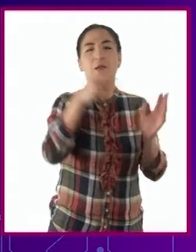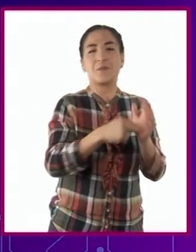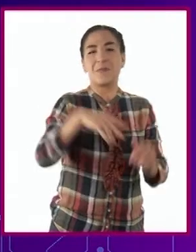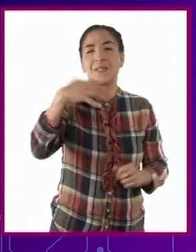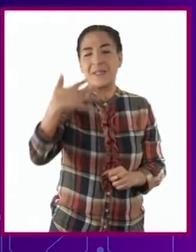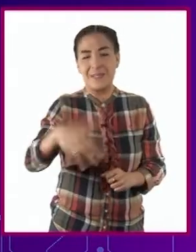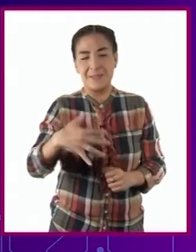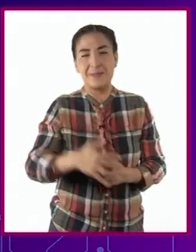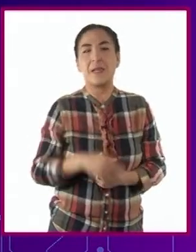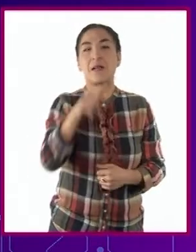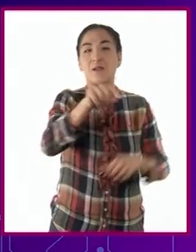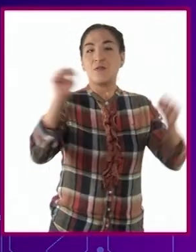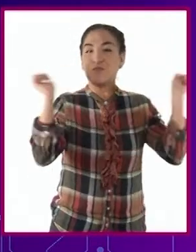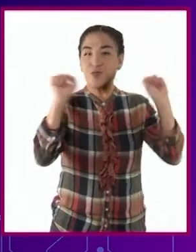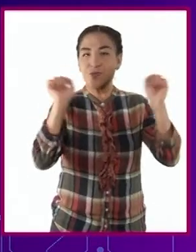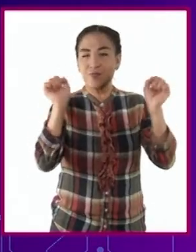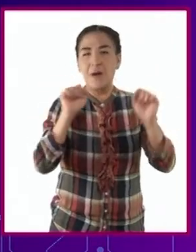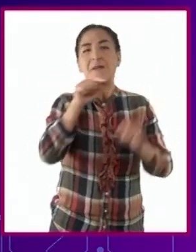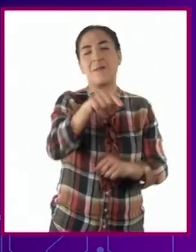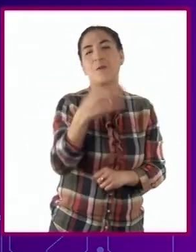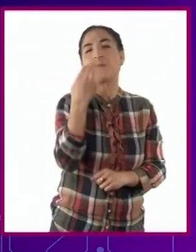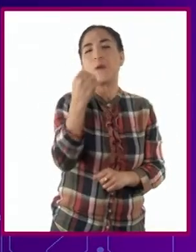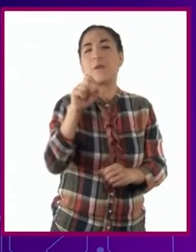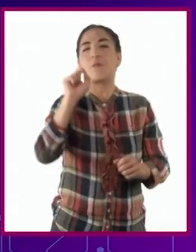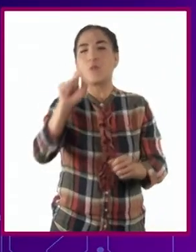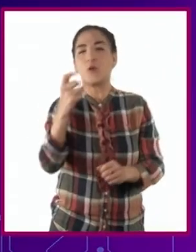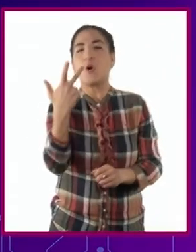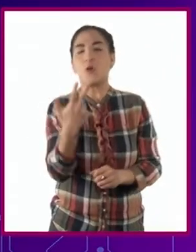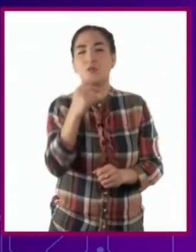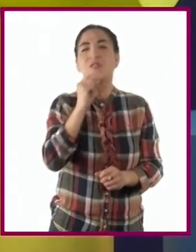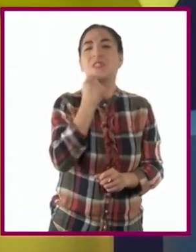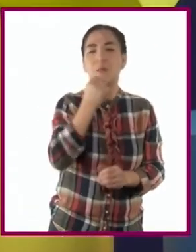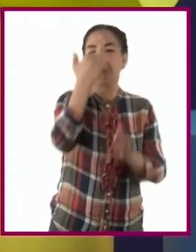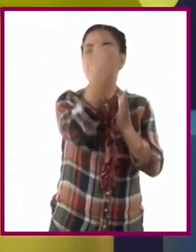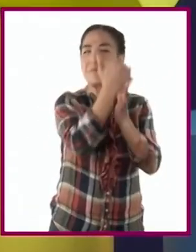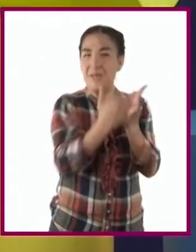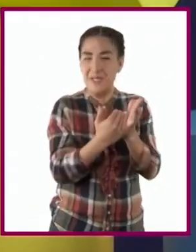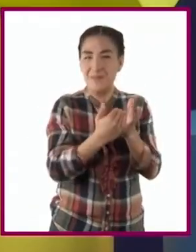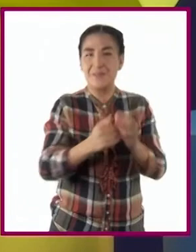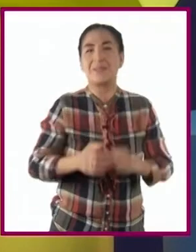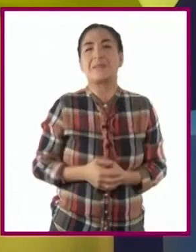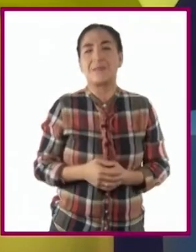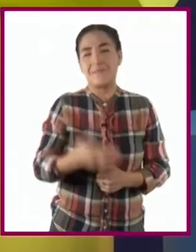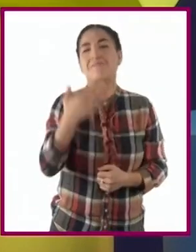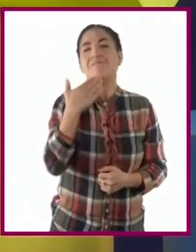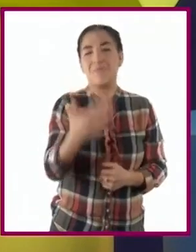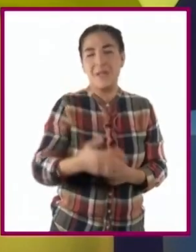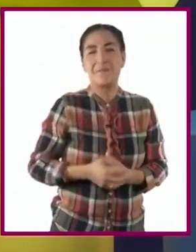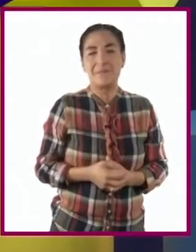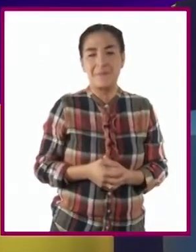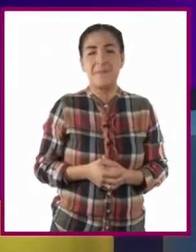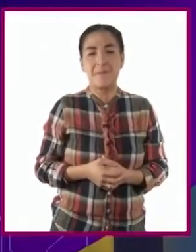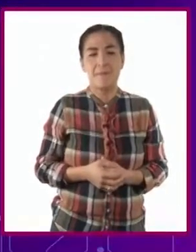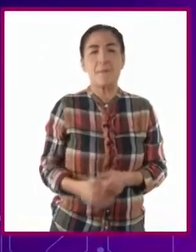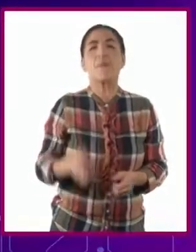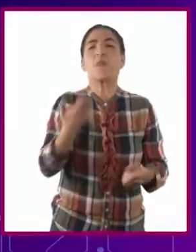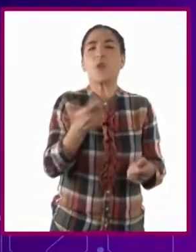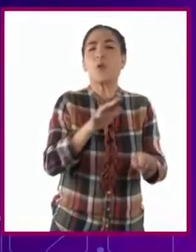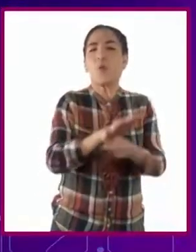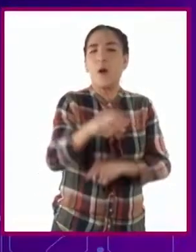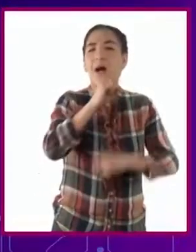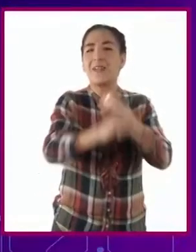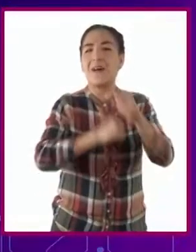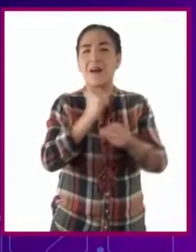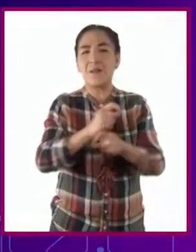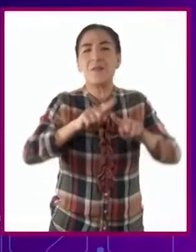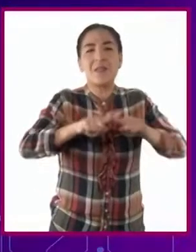cuando corrió por debajo de 9.8 segundos los 100 metros. Es correcto, colega. ¿Y entre qué años la diferencia en